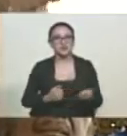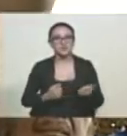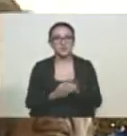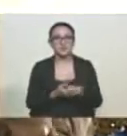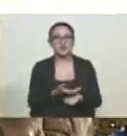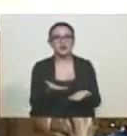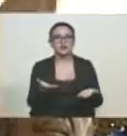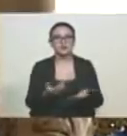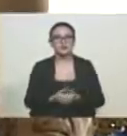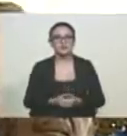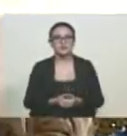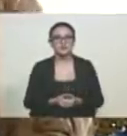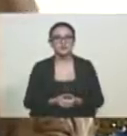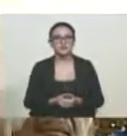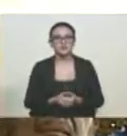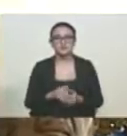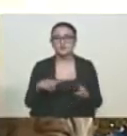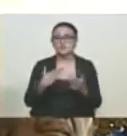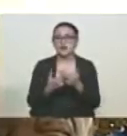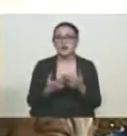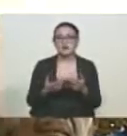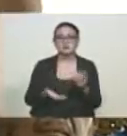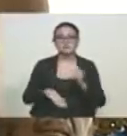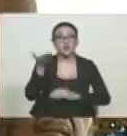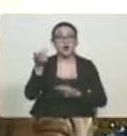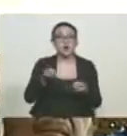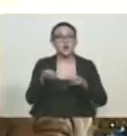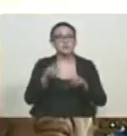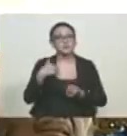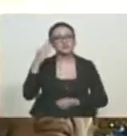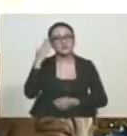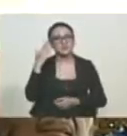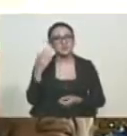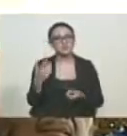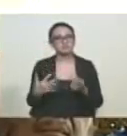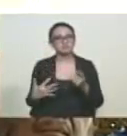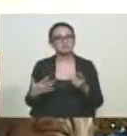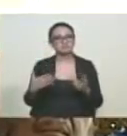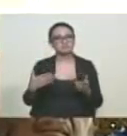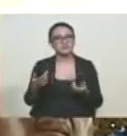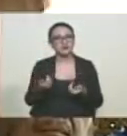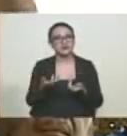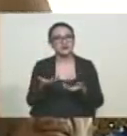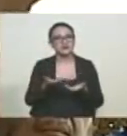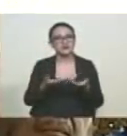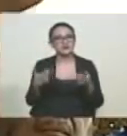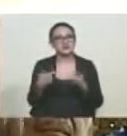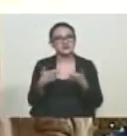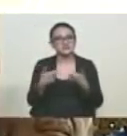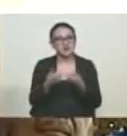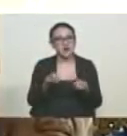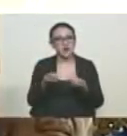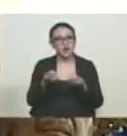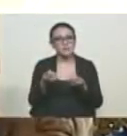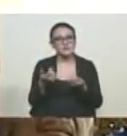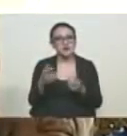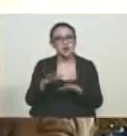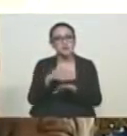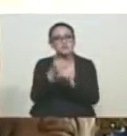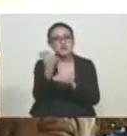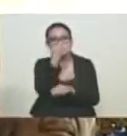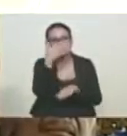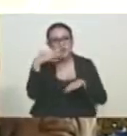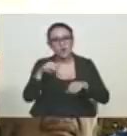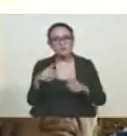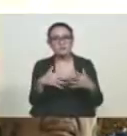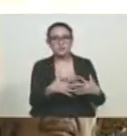ayudarlo a salir de la guerra económica. Nosotros sabemos que la guerra económica es algo inducido por el